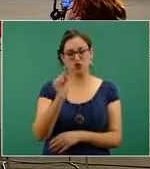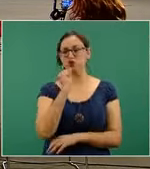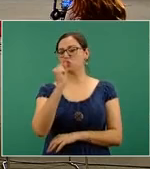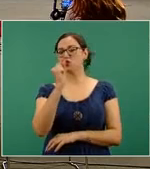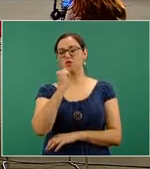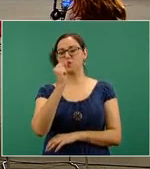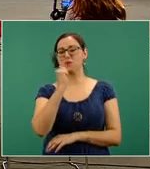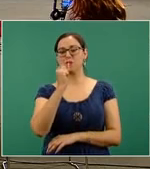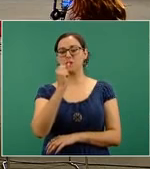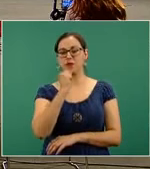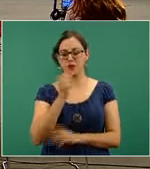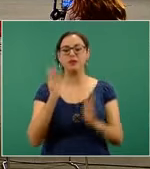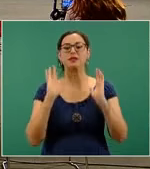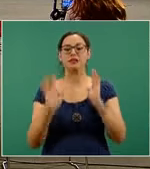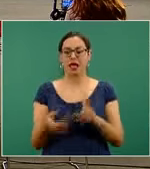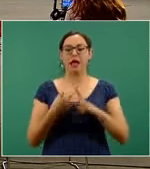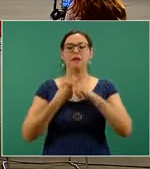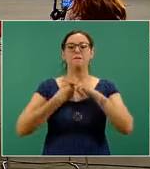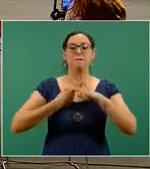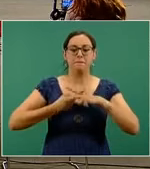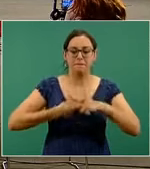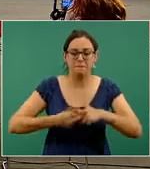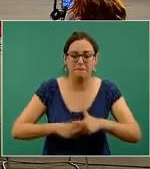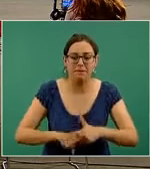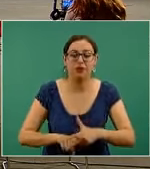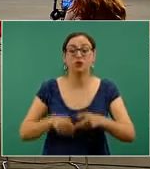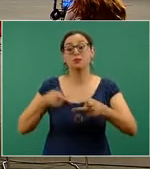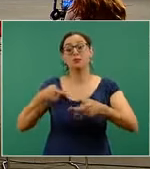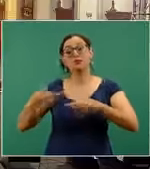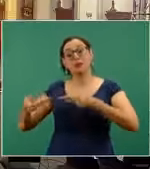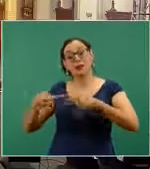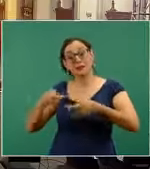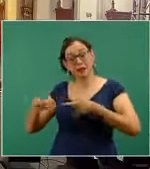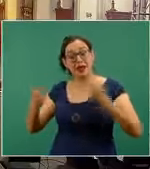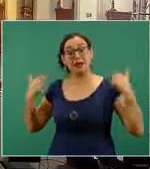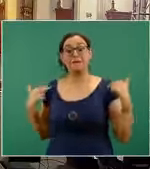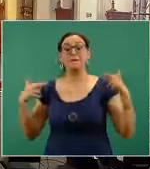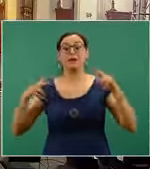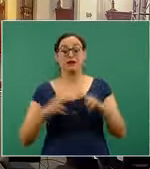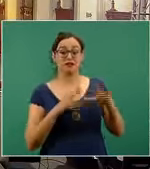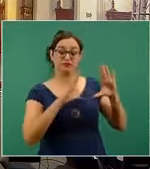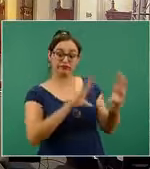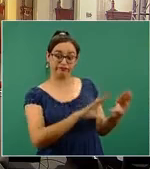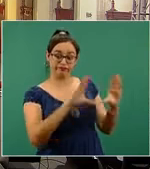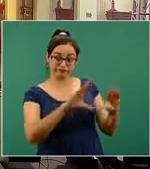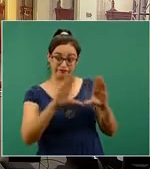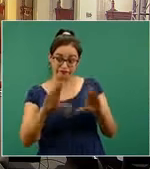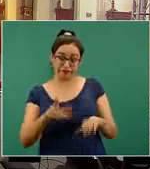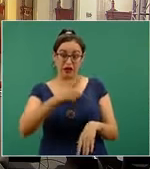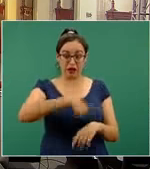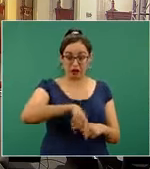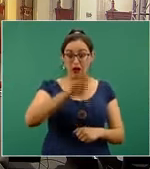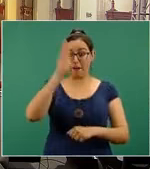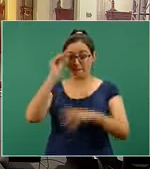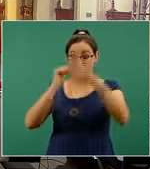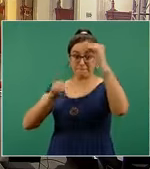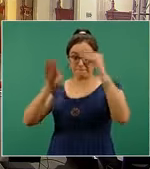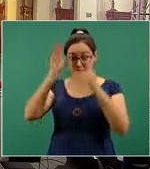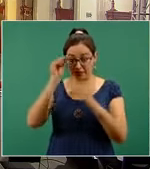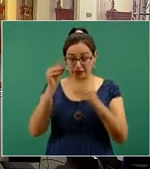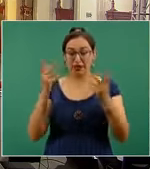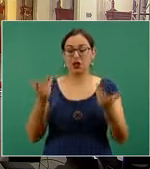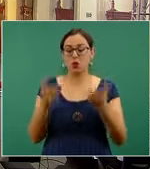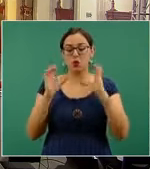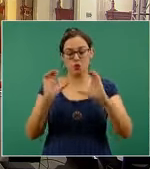para diplomados y para capacitar a los profesores en estos nuevos conceptos y obviamente cuidando temas como el